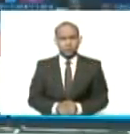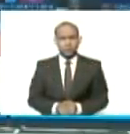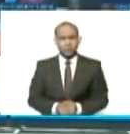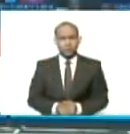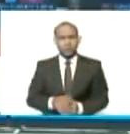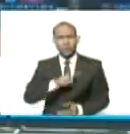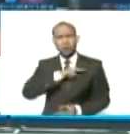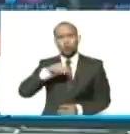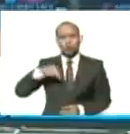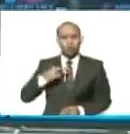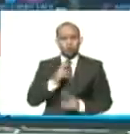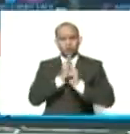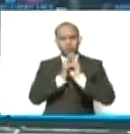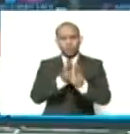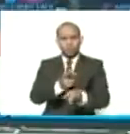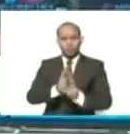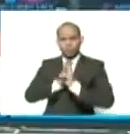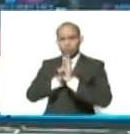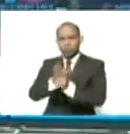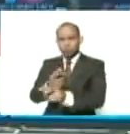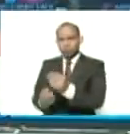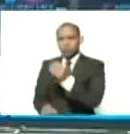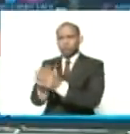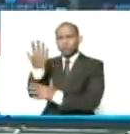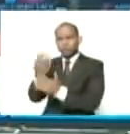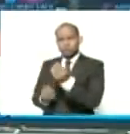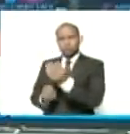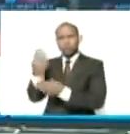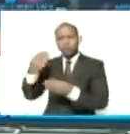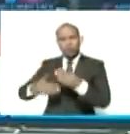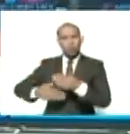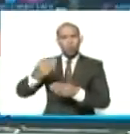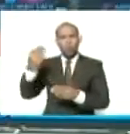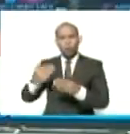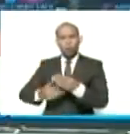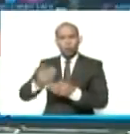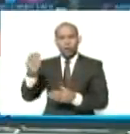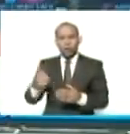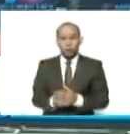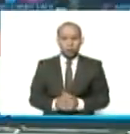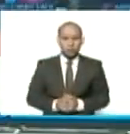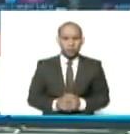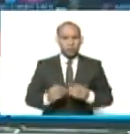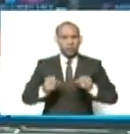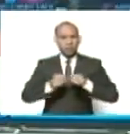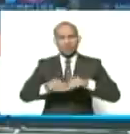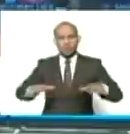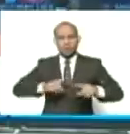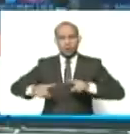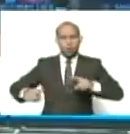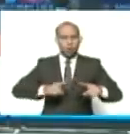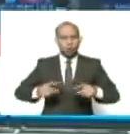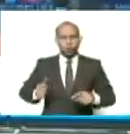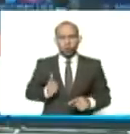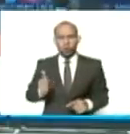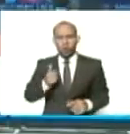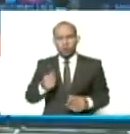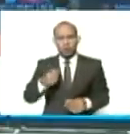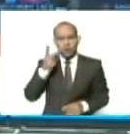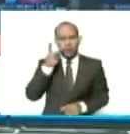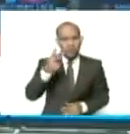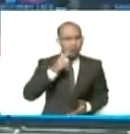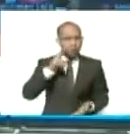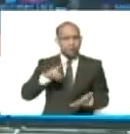Y fuimos respondiendo, creando nuestros modelos, sin dogmatismo de ningún tipo, observando la realidad